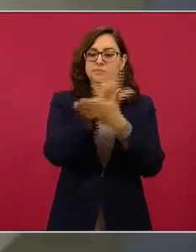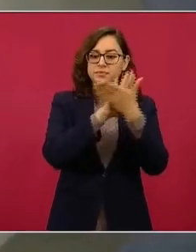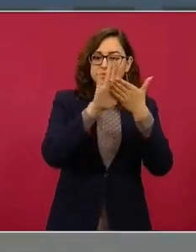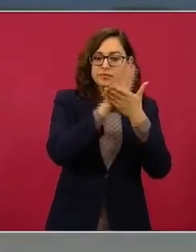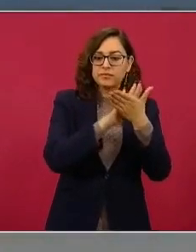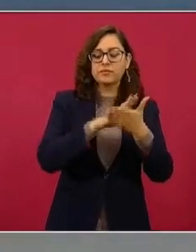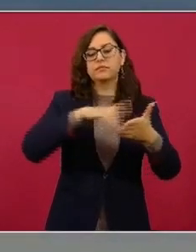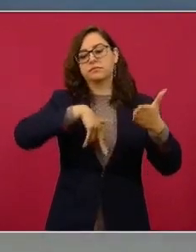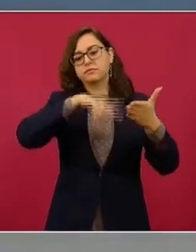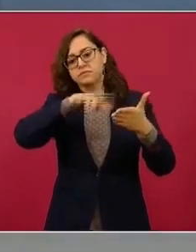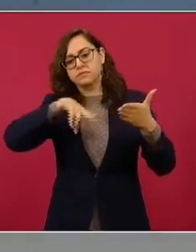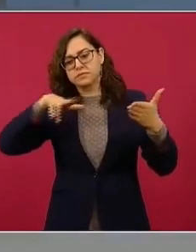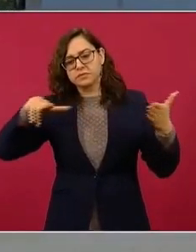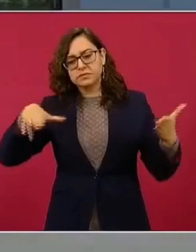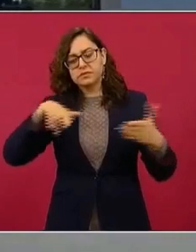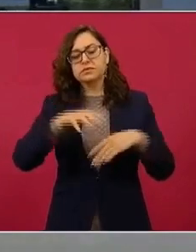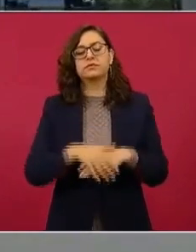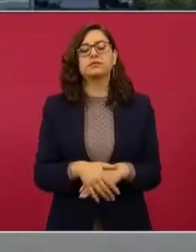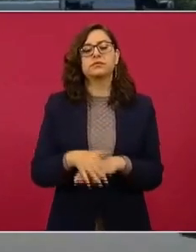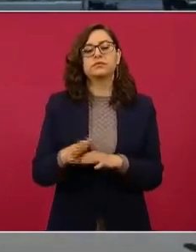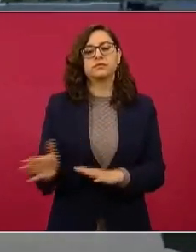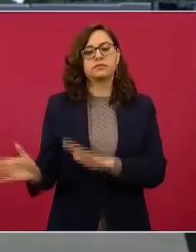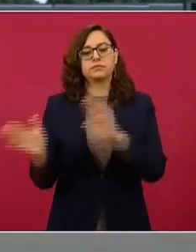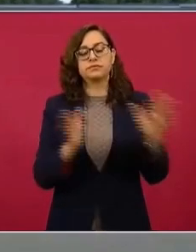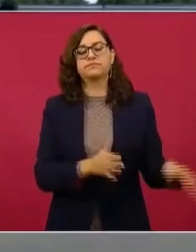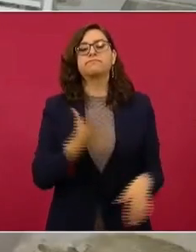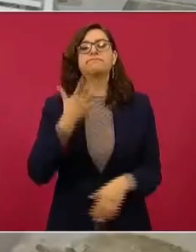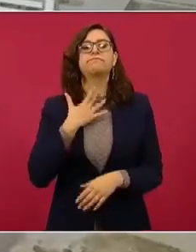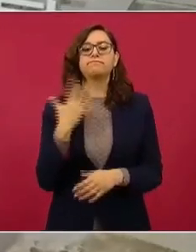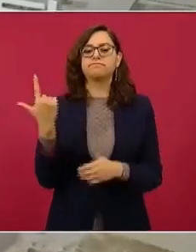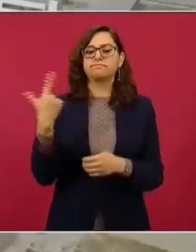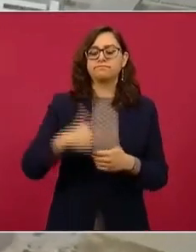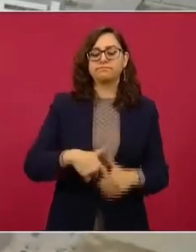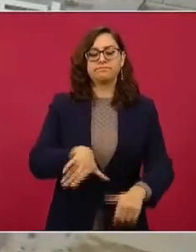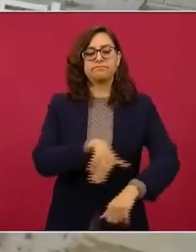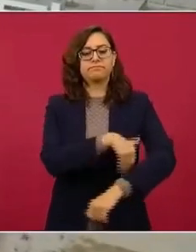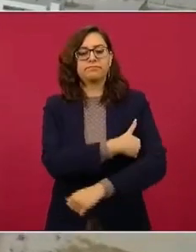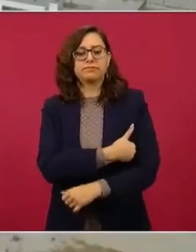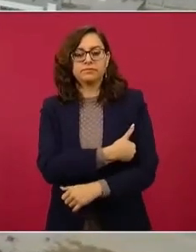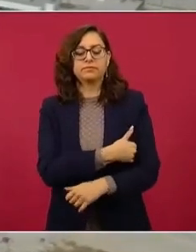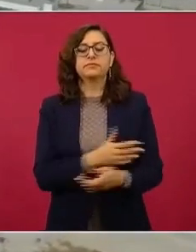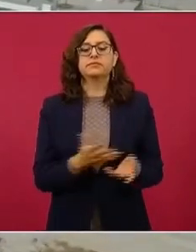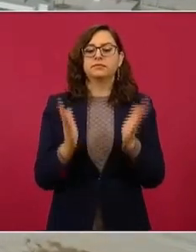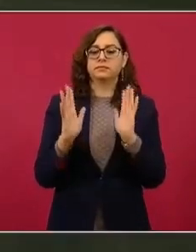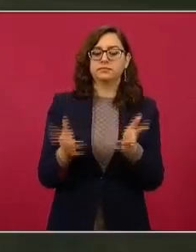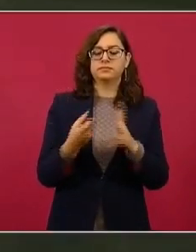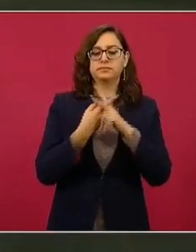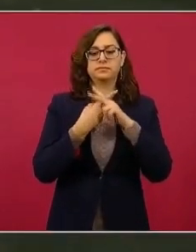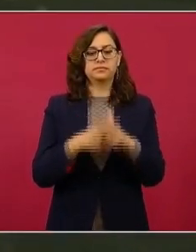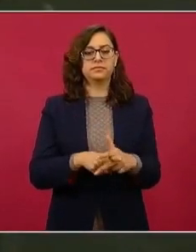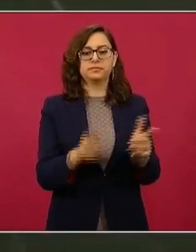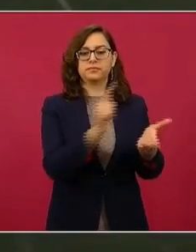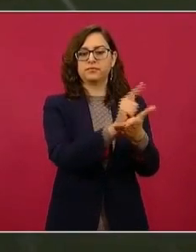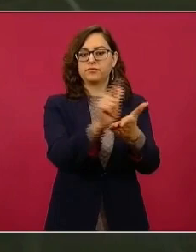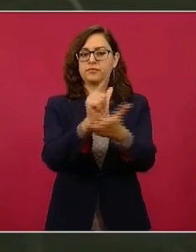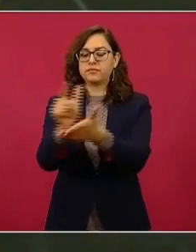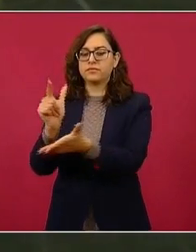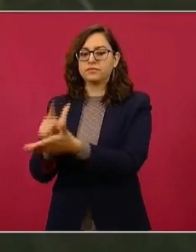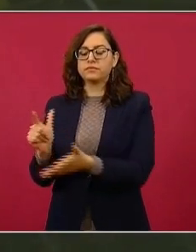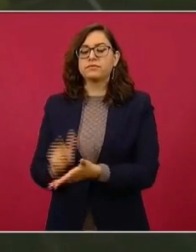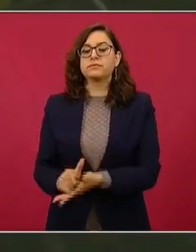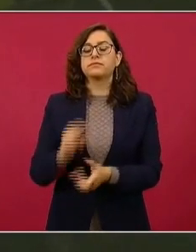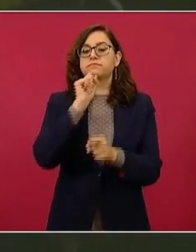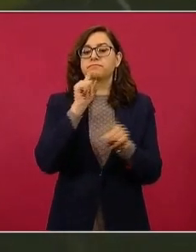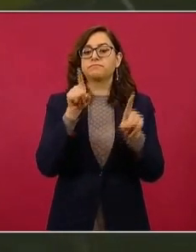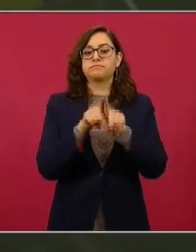administrativo. En la terminal de combustibles y red de distribución, se lleva a cabo la limpieza de estructuras y la aplicación de pintura en interior